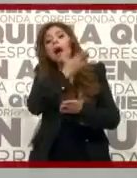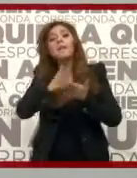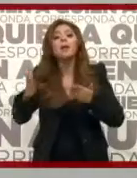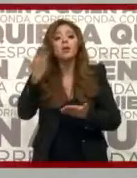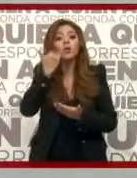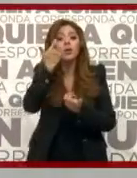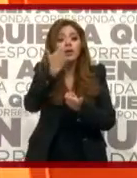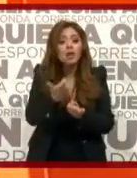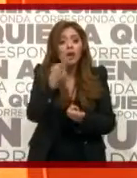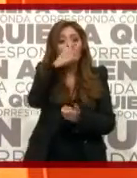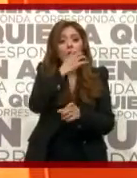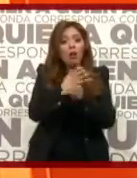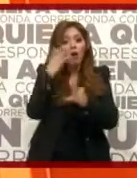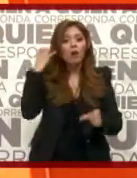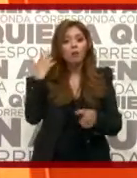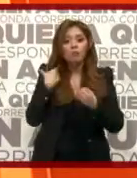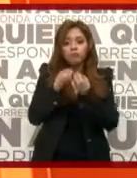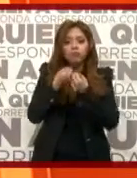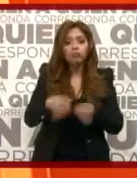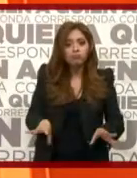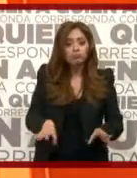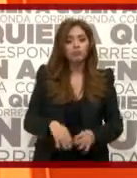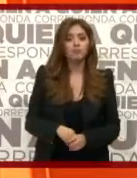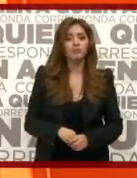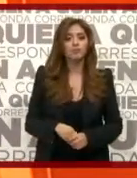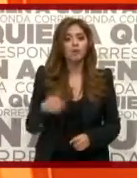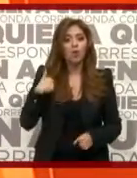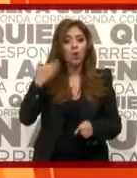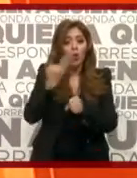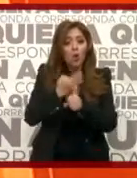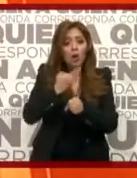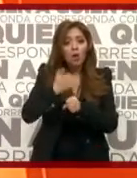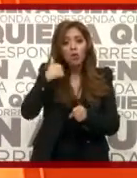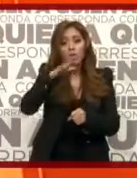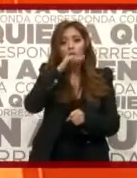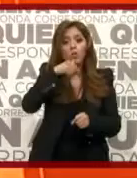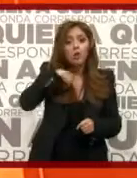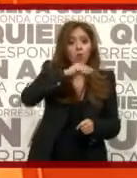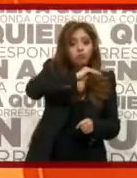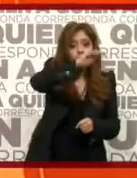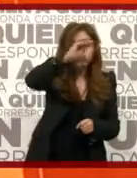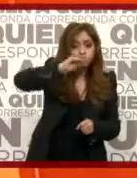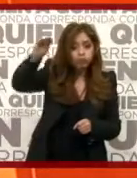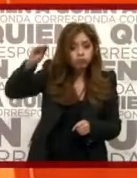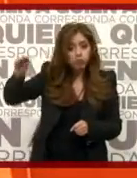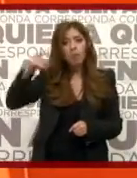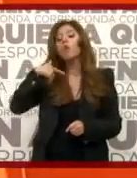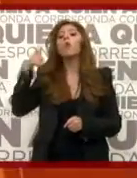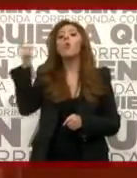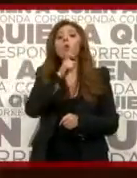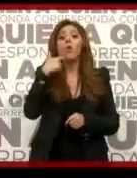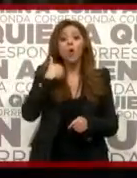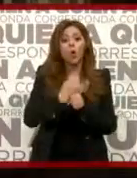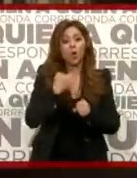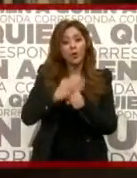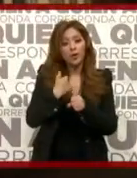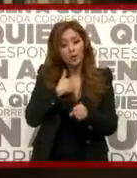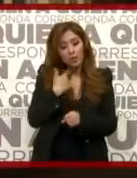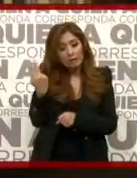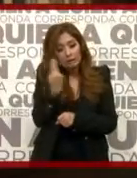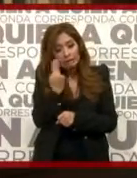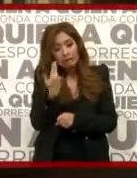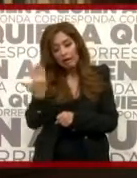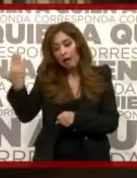el dinero que pagó por la camioneta. No me puedo trasladar, exactamente, no me puedo trasladar, y cuando yo más la necesitaba,